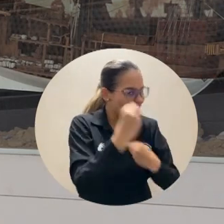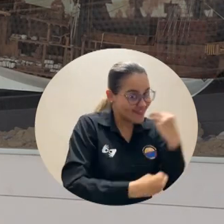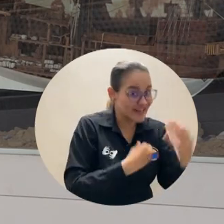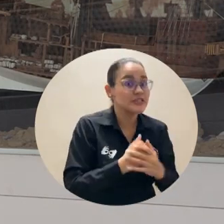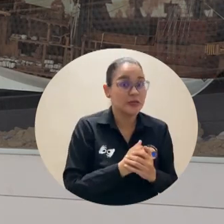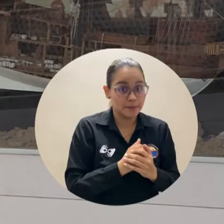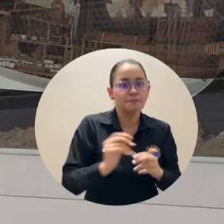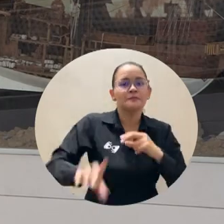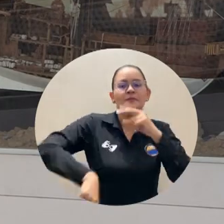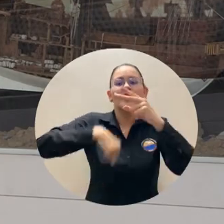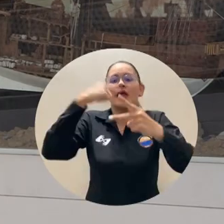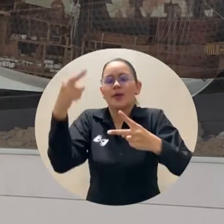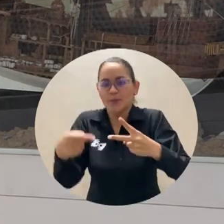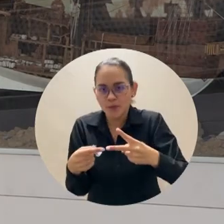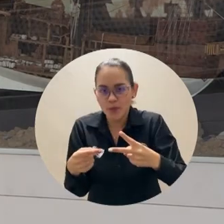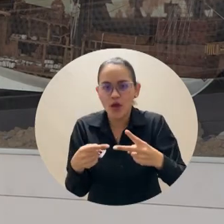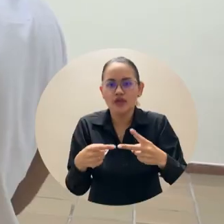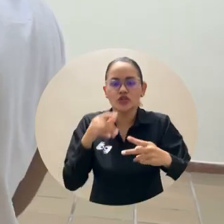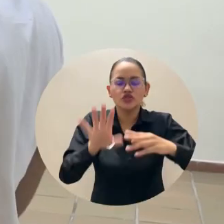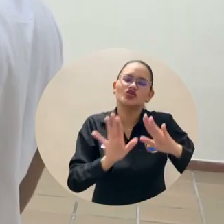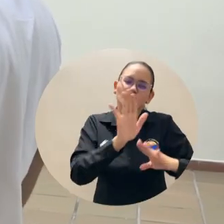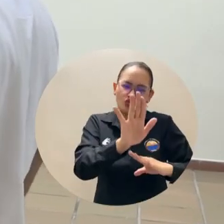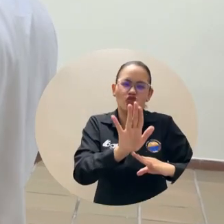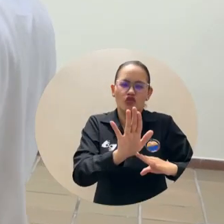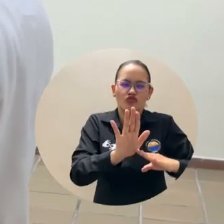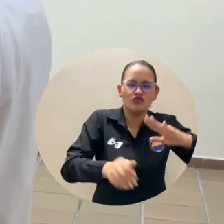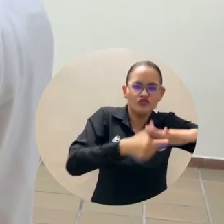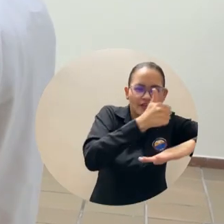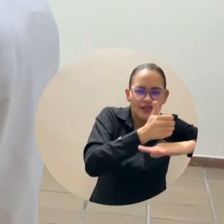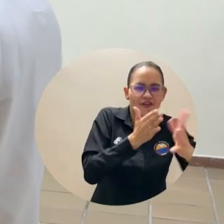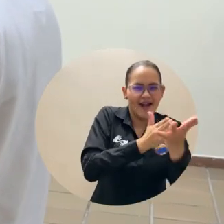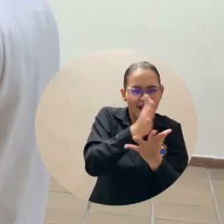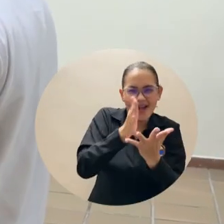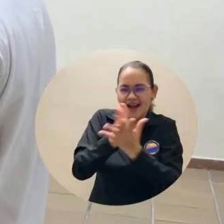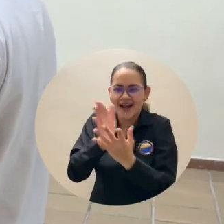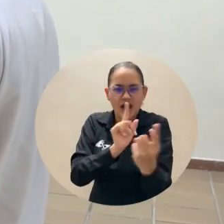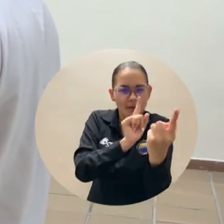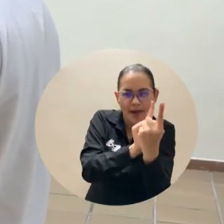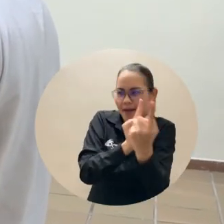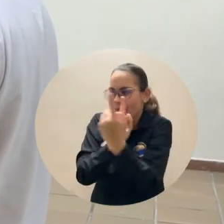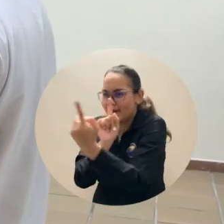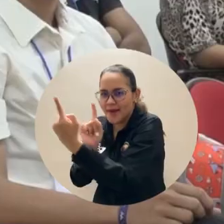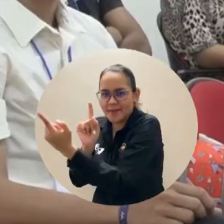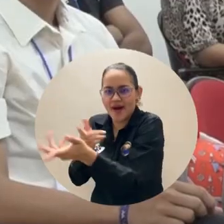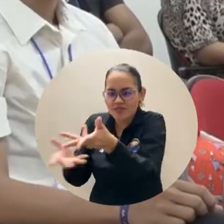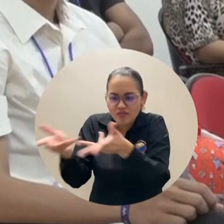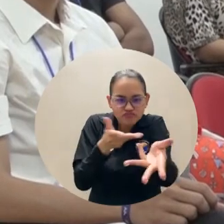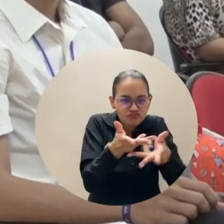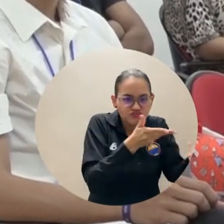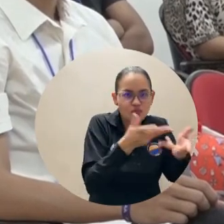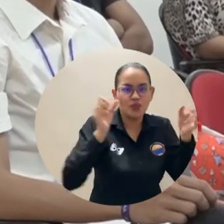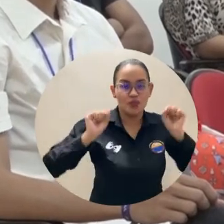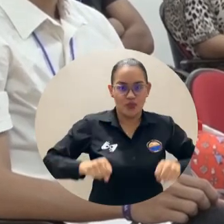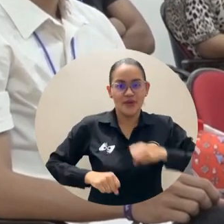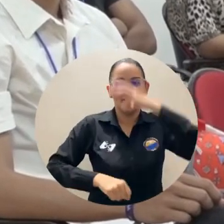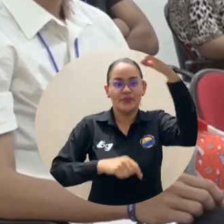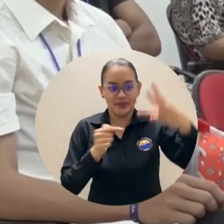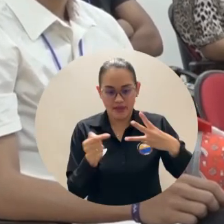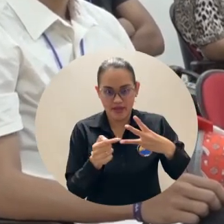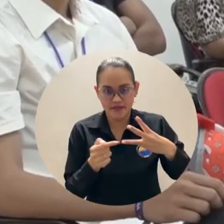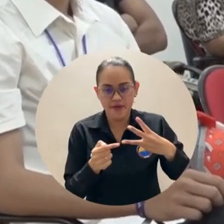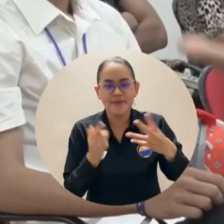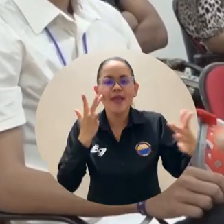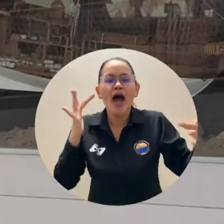en un proyecto de vida. Seguidamente tendrán 2 días para interactuar con cada uno de los directores de programas de todas las profesiones que tiene la Universidad